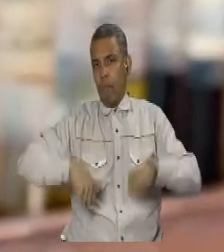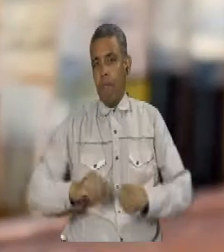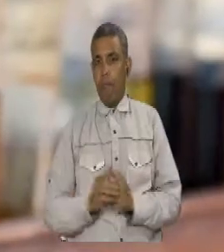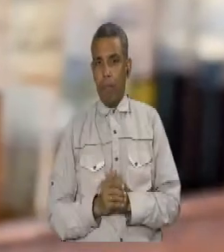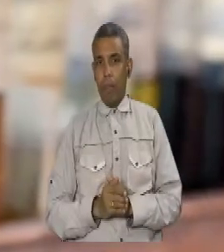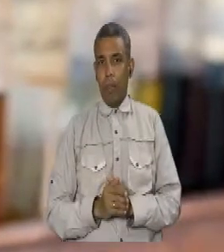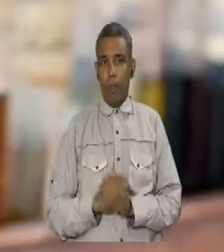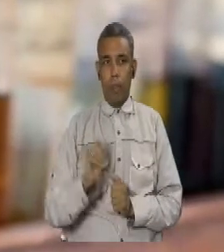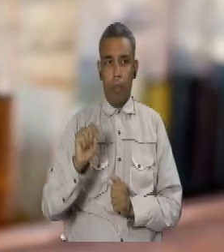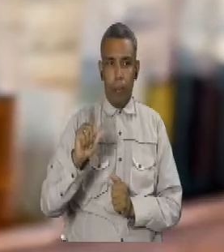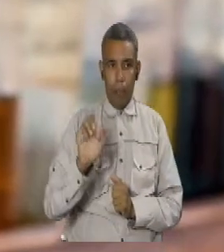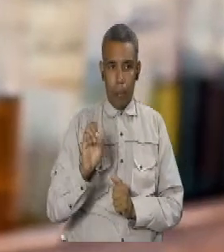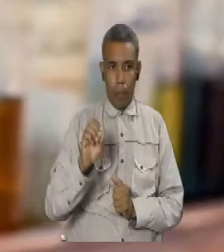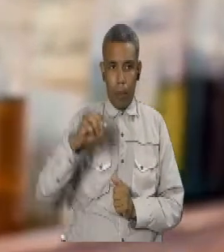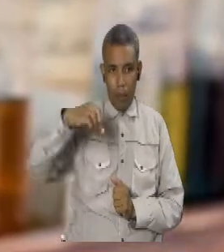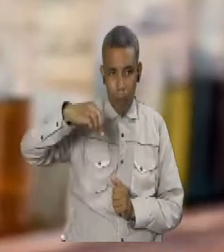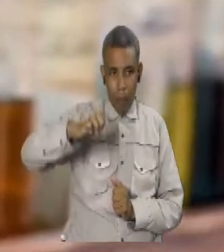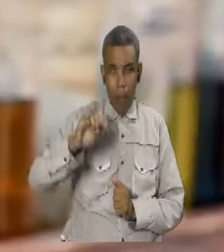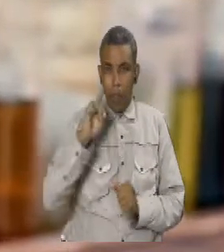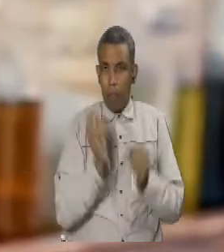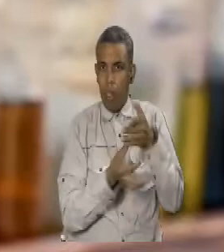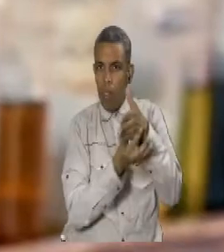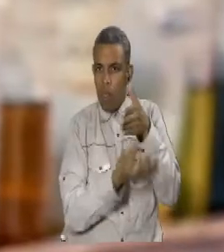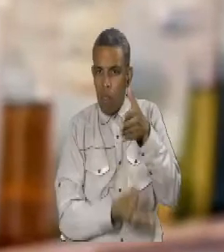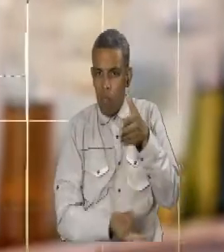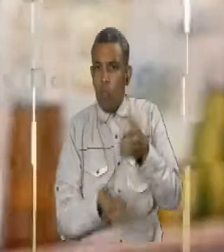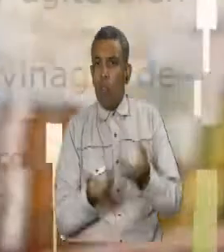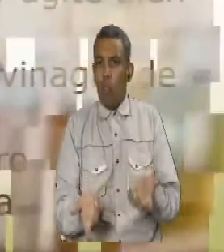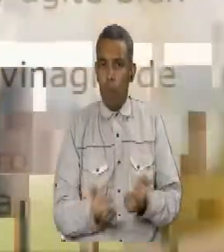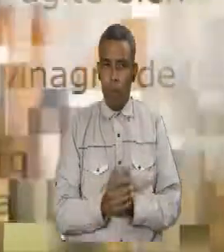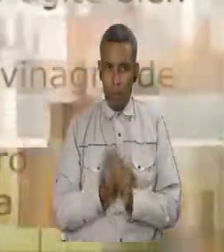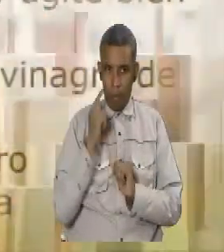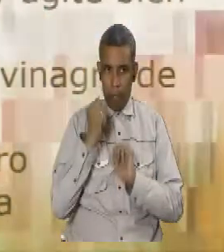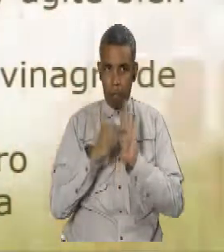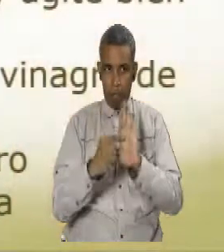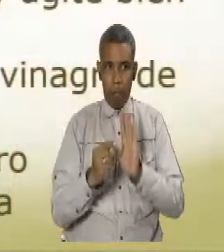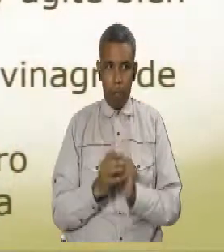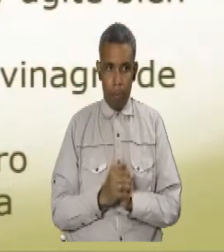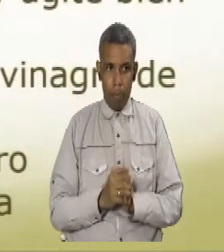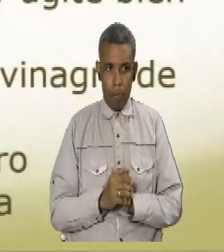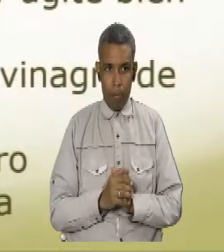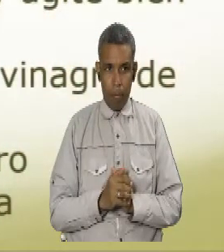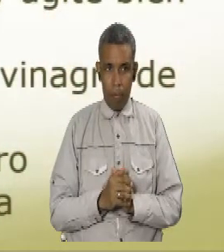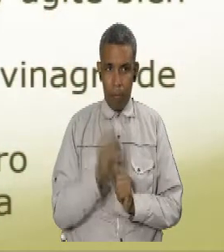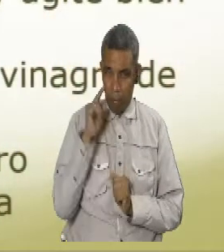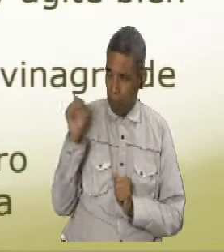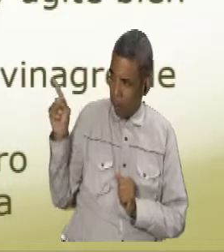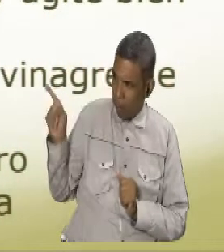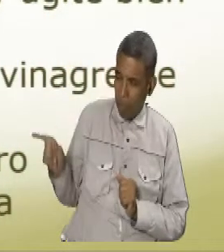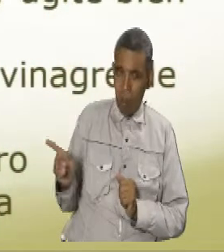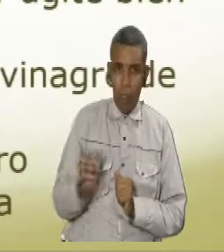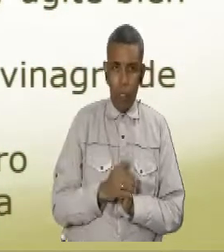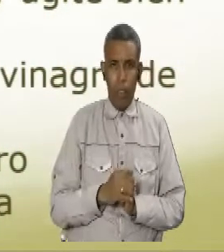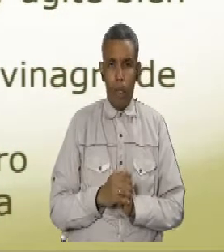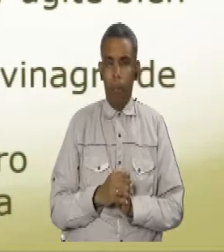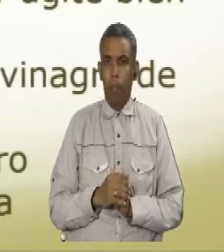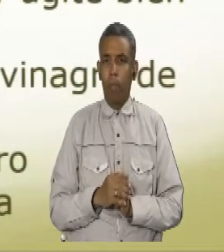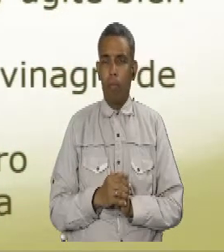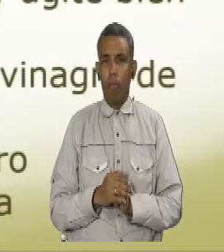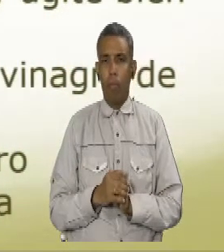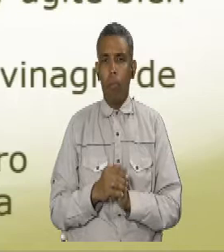Alopecia, primer tratamiento, aceites esenciales, preparación. Deposite 50 ml de agua de rosas en una botella de